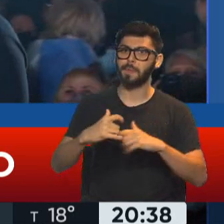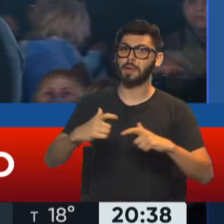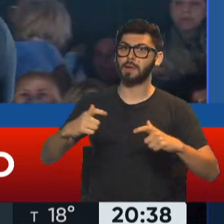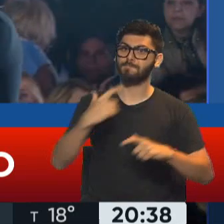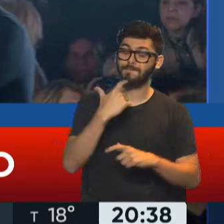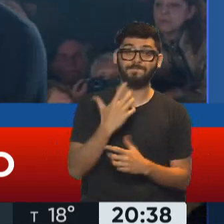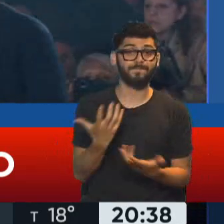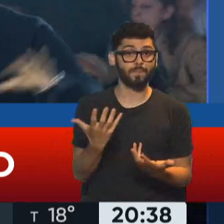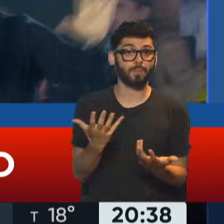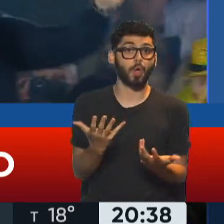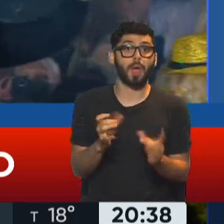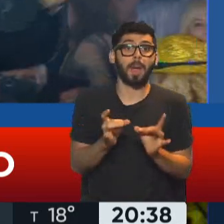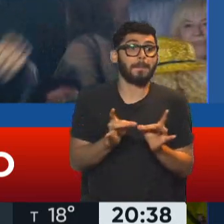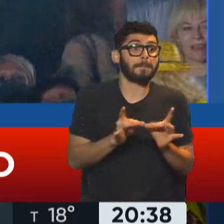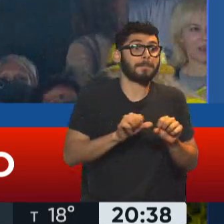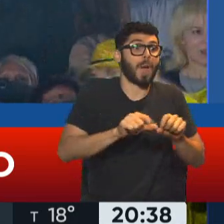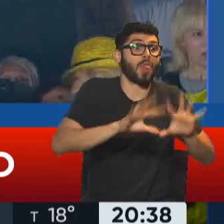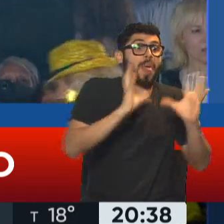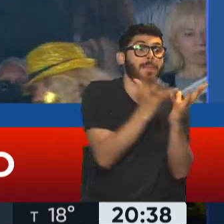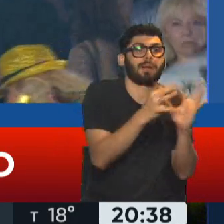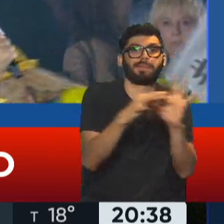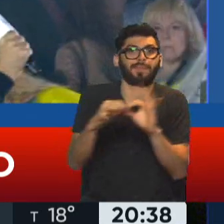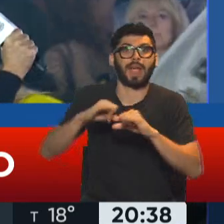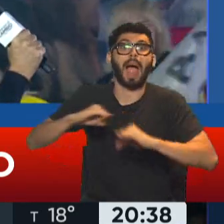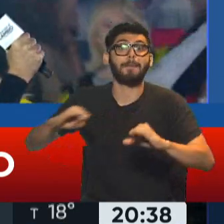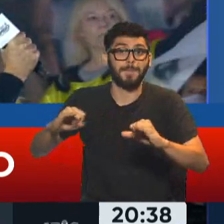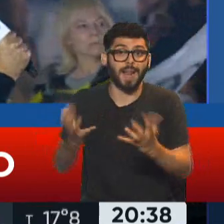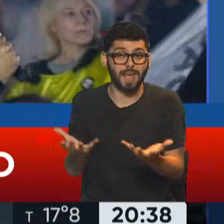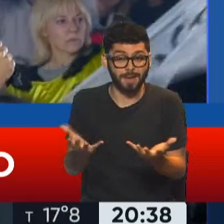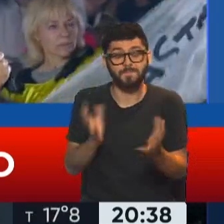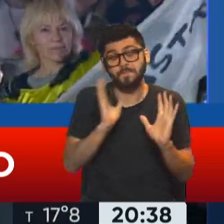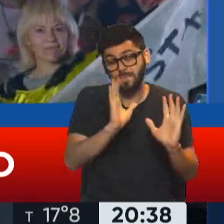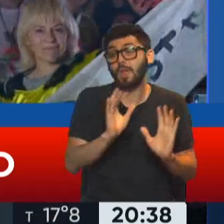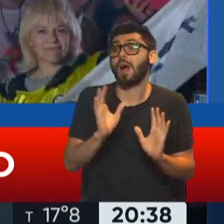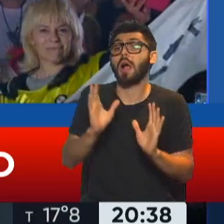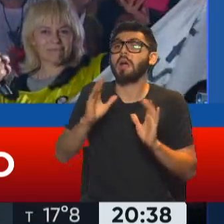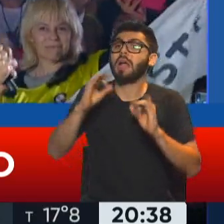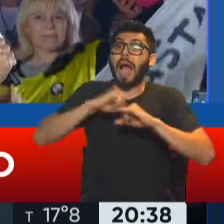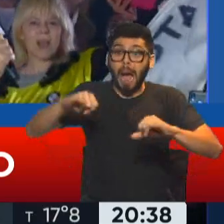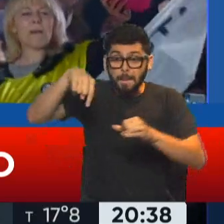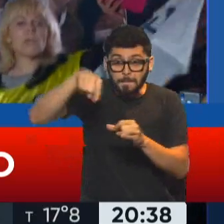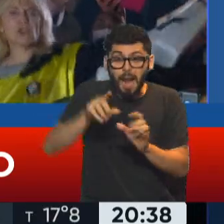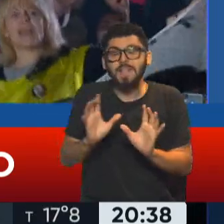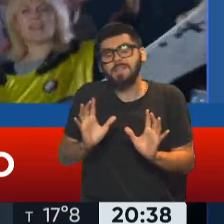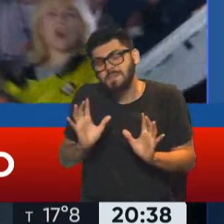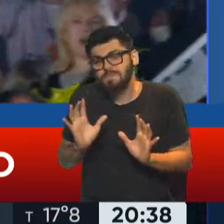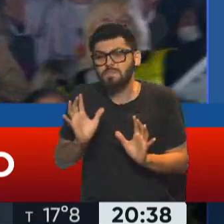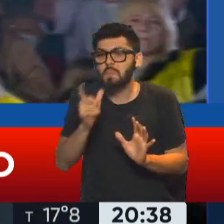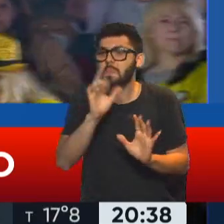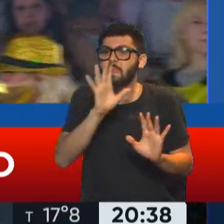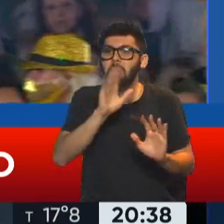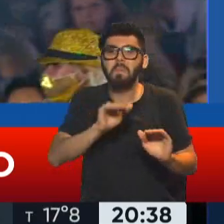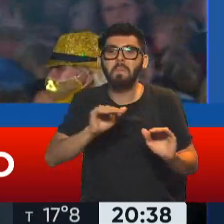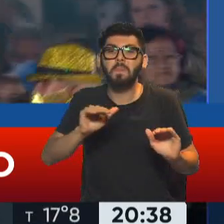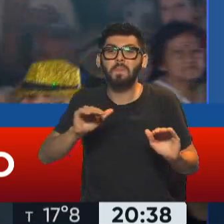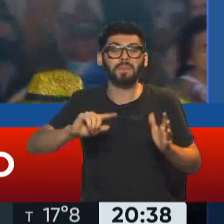un marco a la campaña. Por otro lado, la campaña diría, ha sido una campaña muy fría en general. En la ciudad de Buenos Aires ha sido